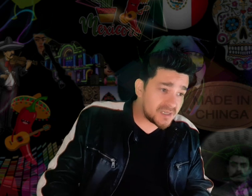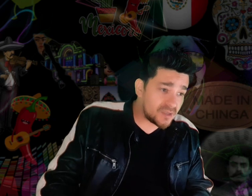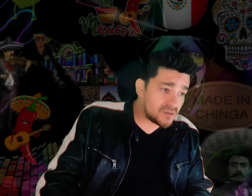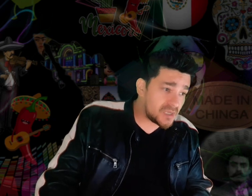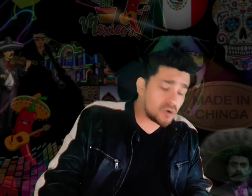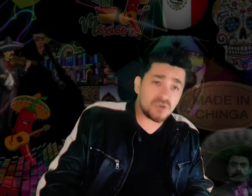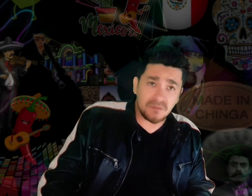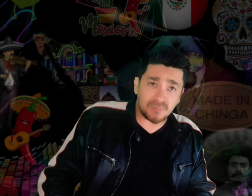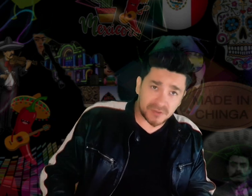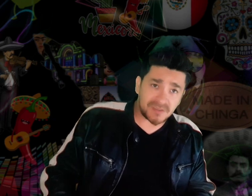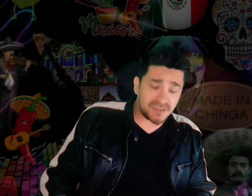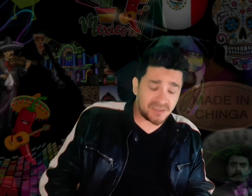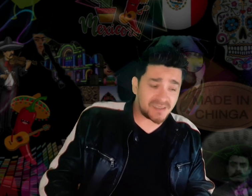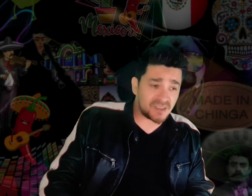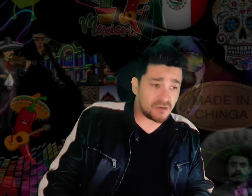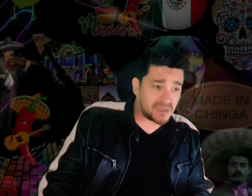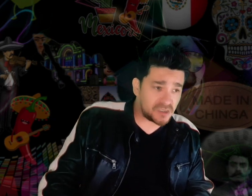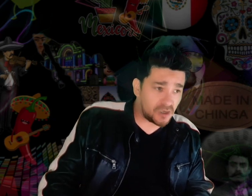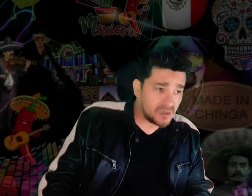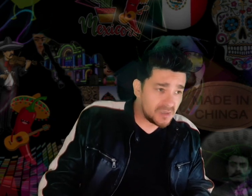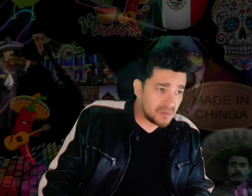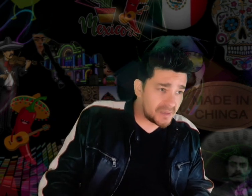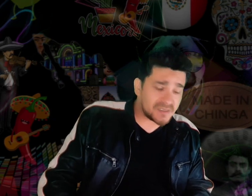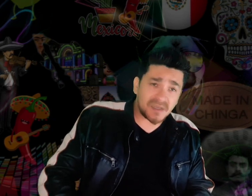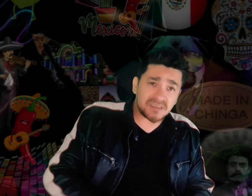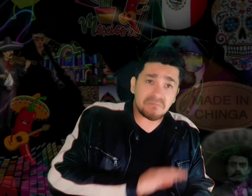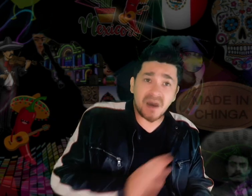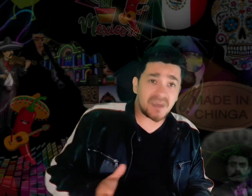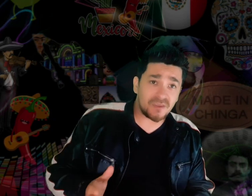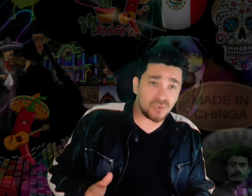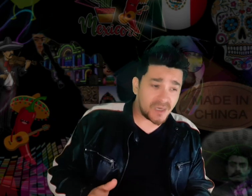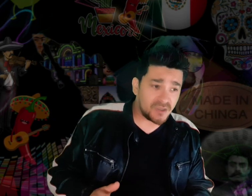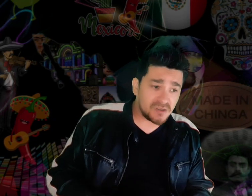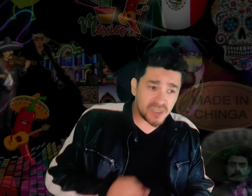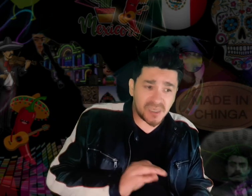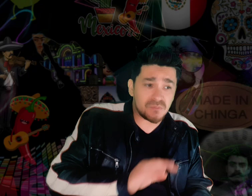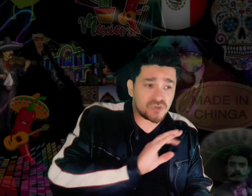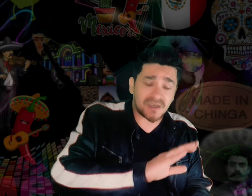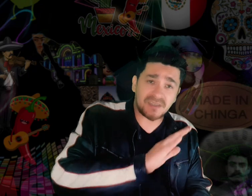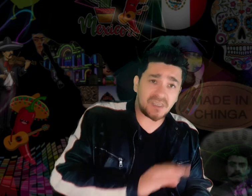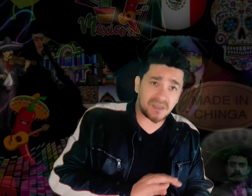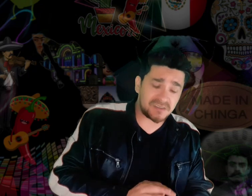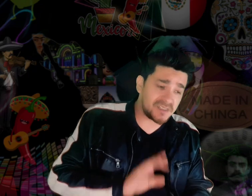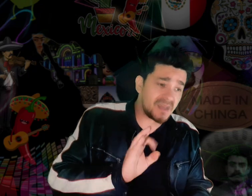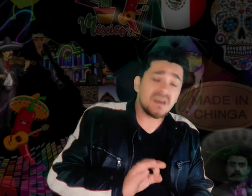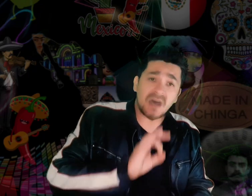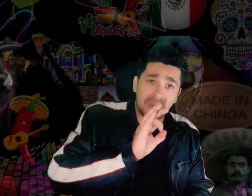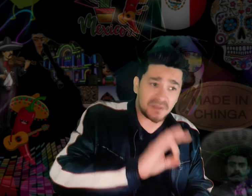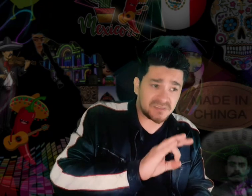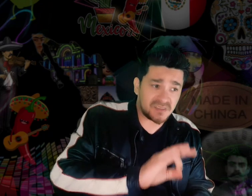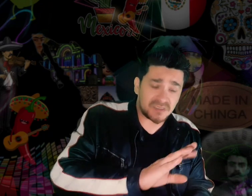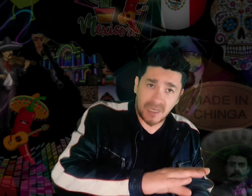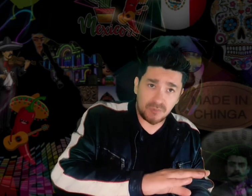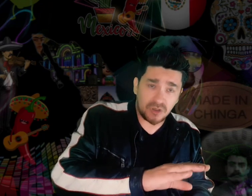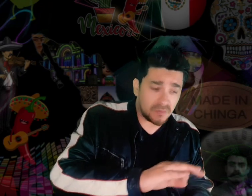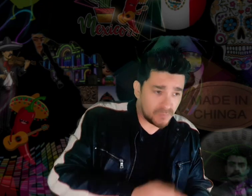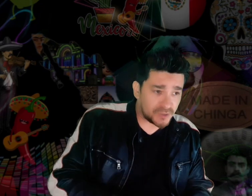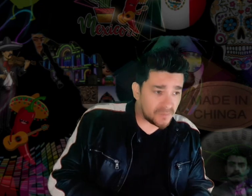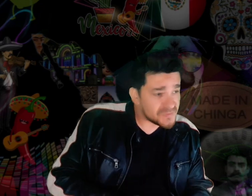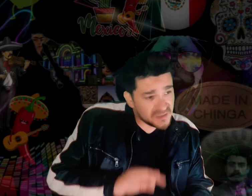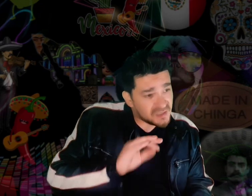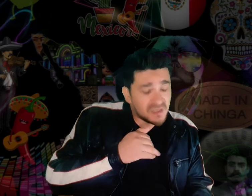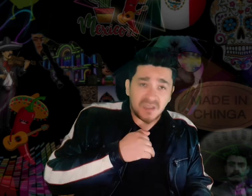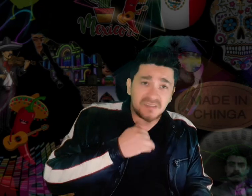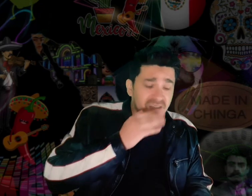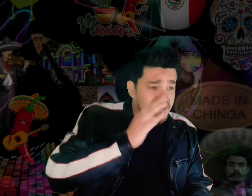muy delicado y algo muy importante que tiene que hacerlo México para sacarse varias dudas, ¿no? Ya que hay mucha gente que critica al presidente AMLO,